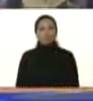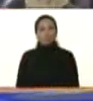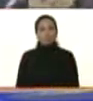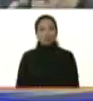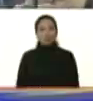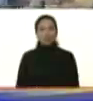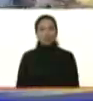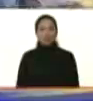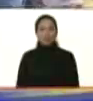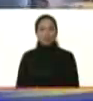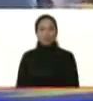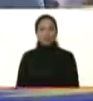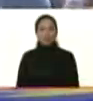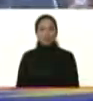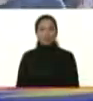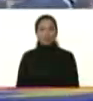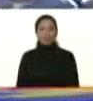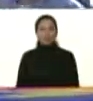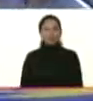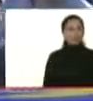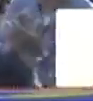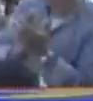¡Ya llegó el parrando!